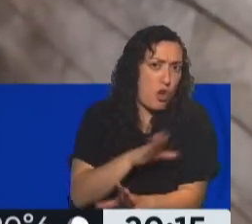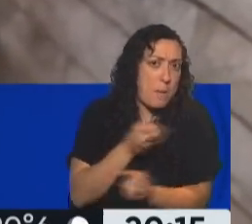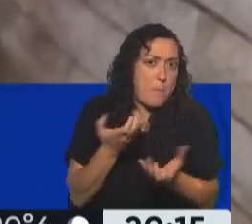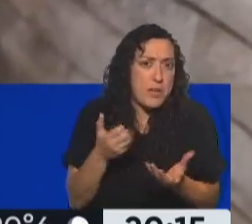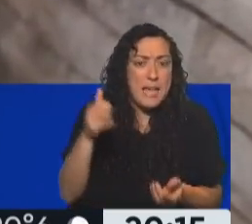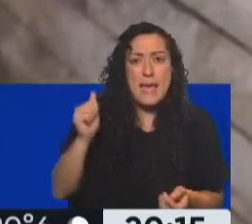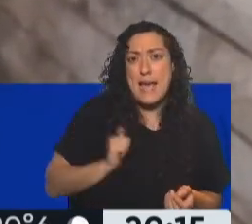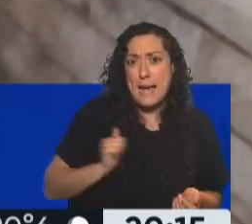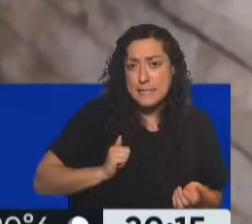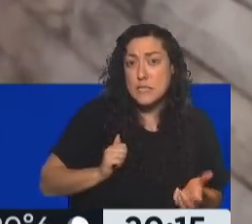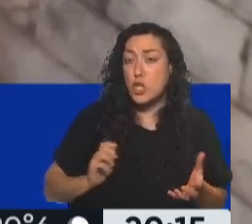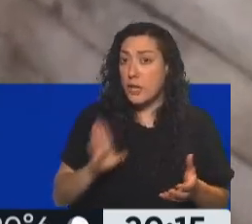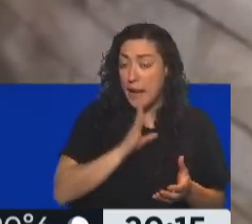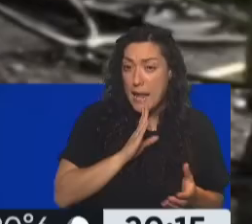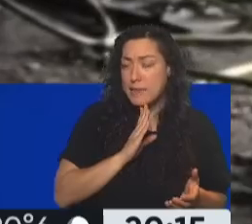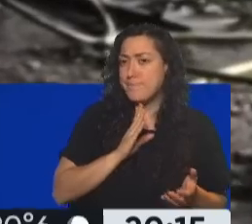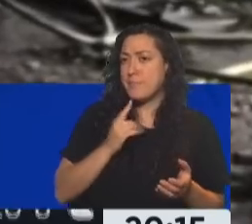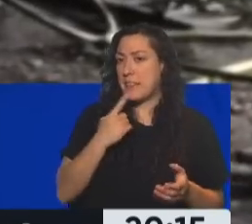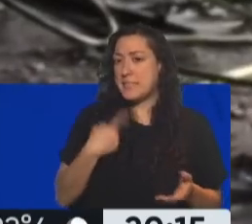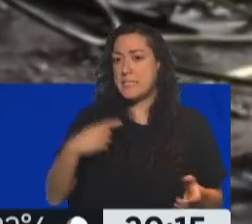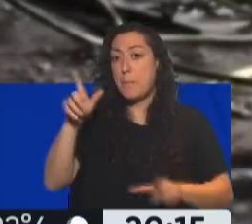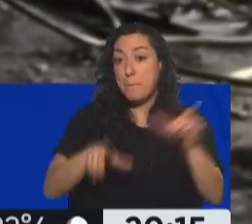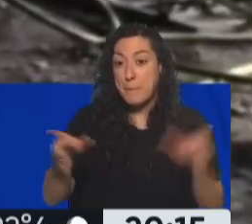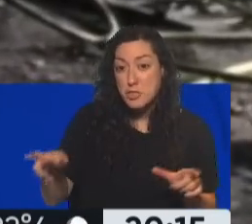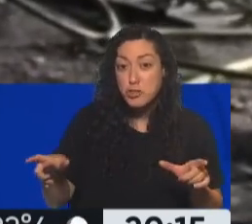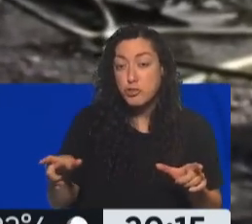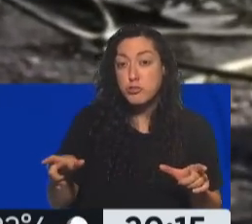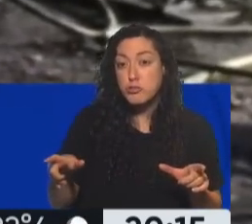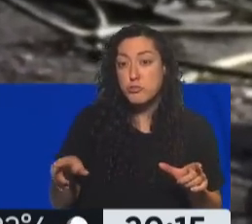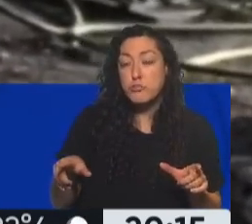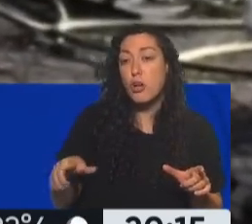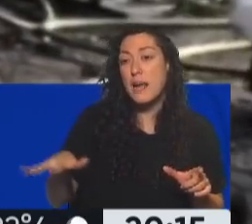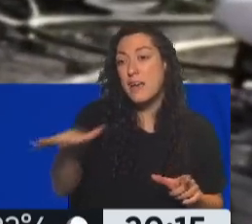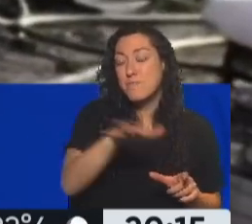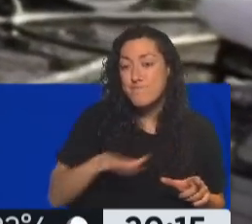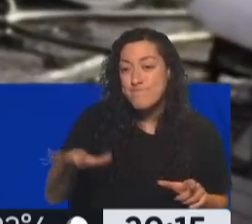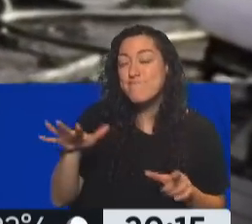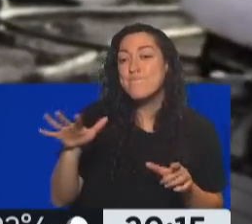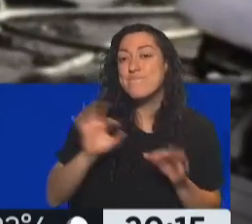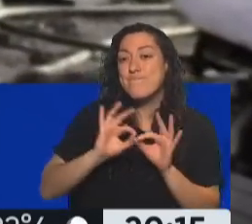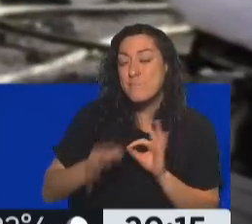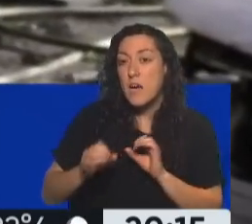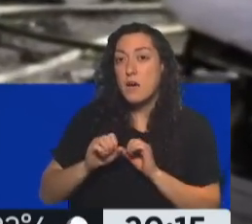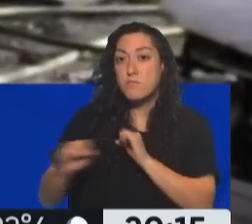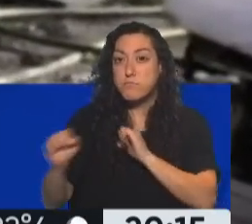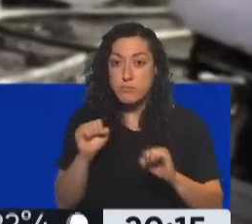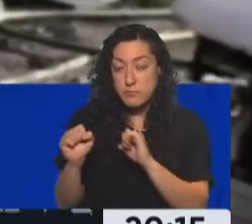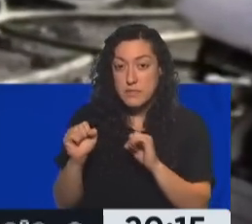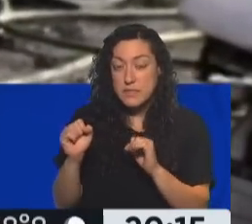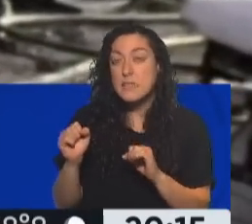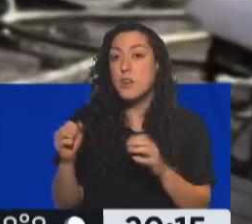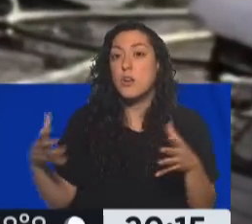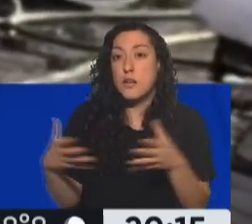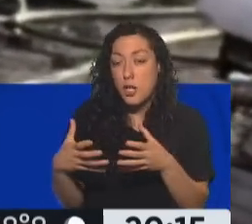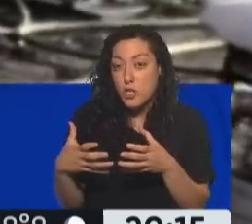ejército israelí les pidieron evacuar a quienes consideren que viven en un bastión o en un lugar donde haya miembros del